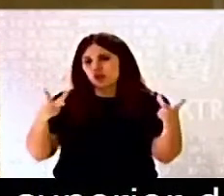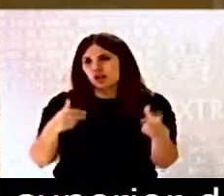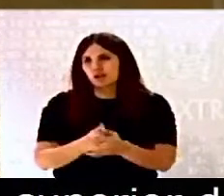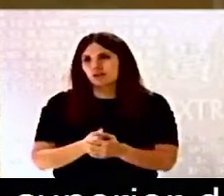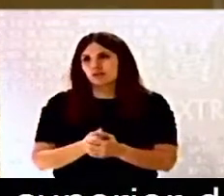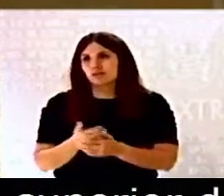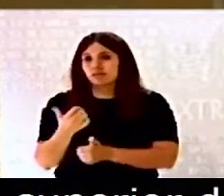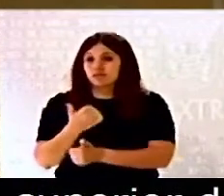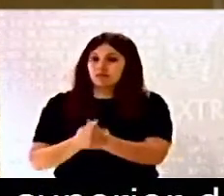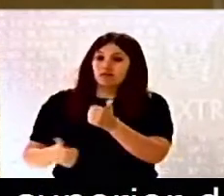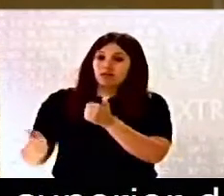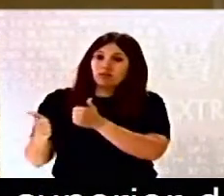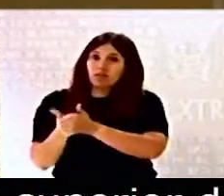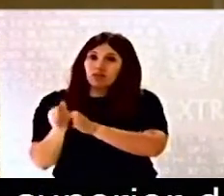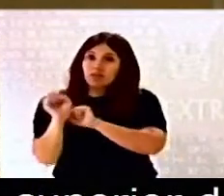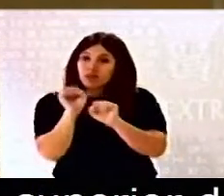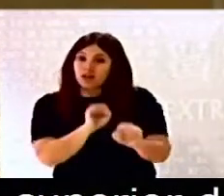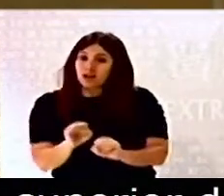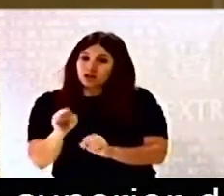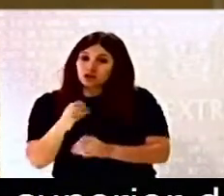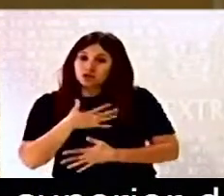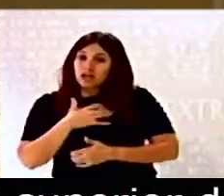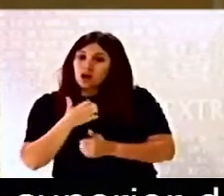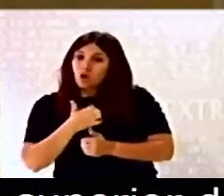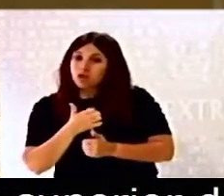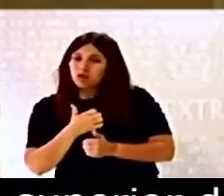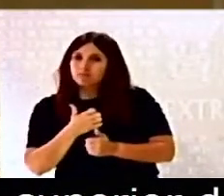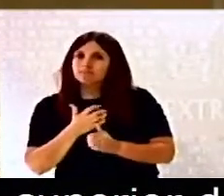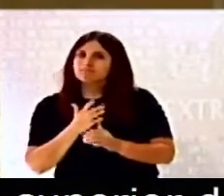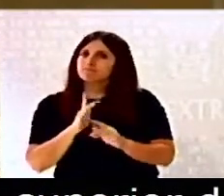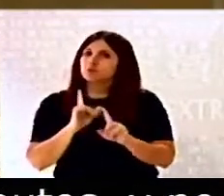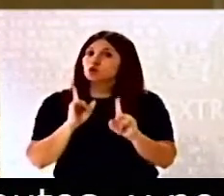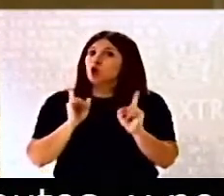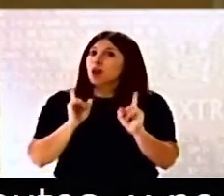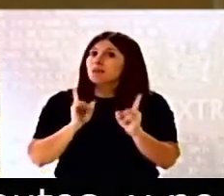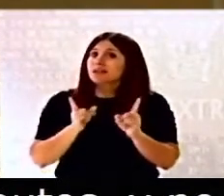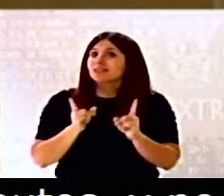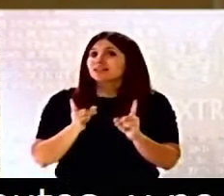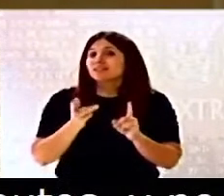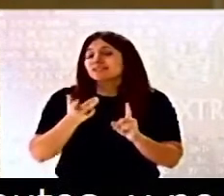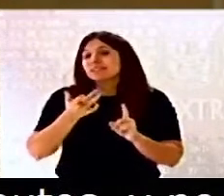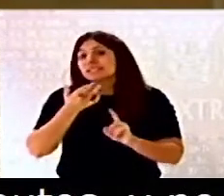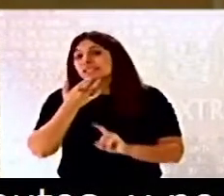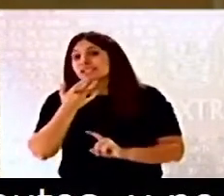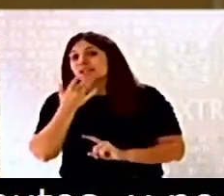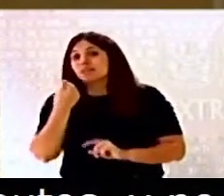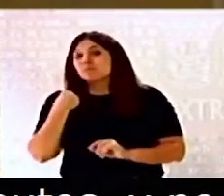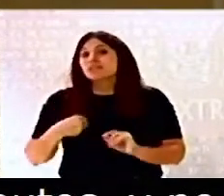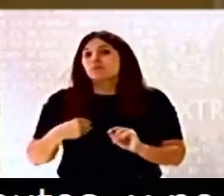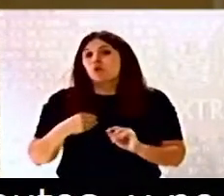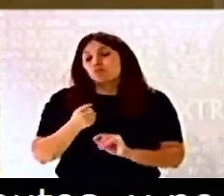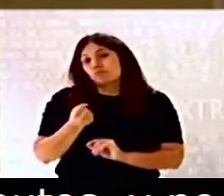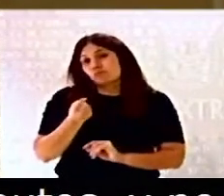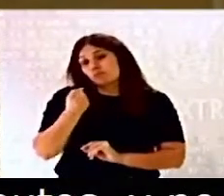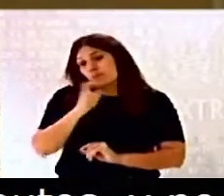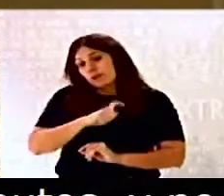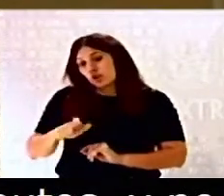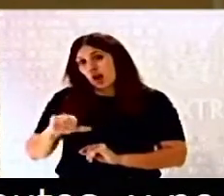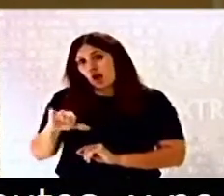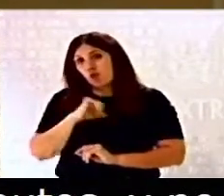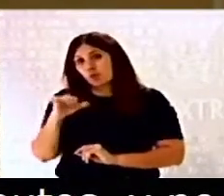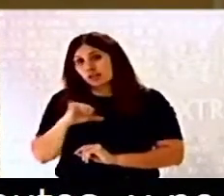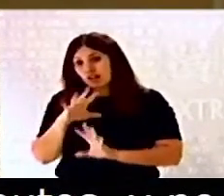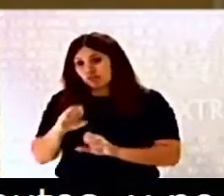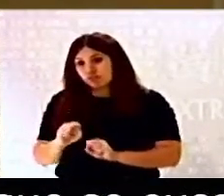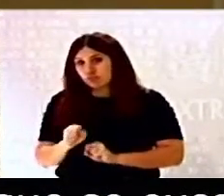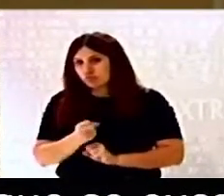la protección de la salud, salvo que se excedan de las cifras de ocupación hospitalaria, porque eso